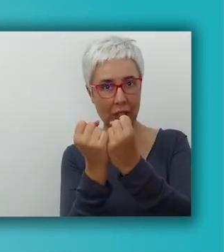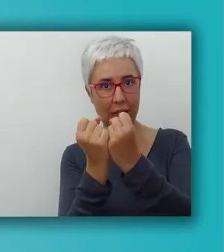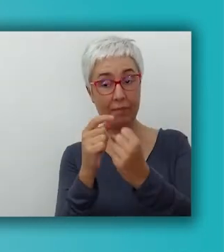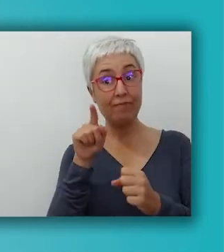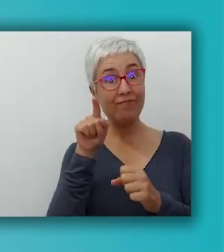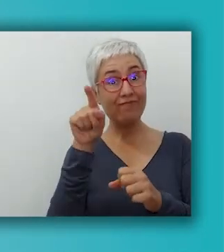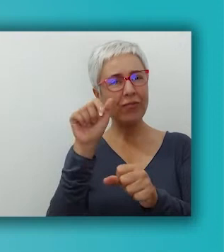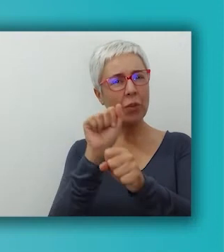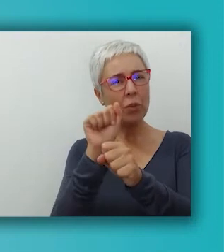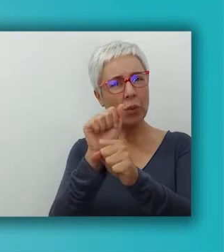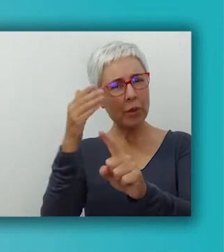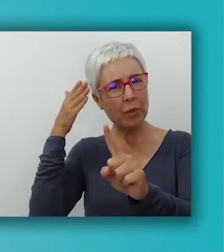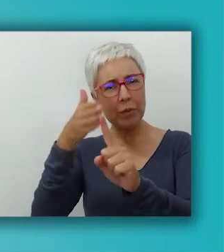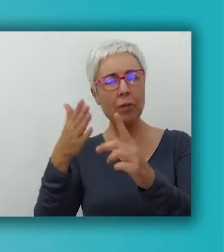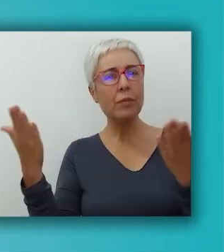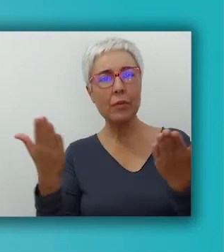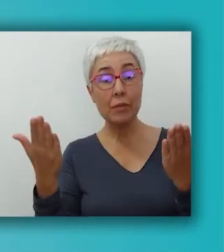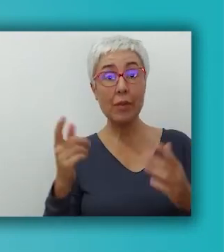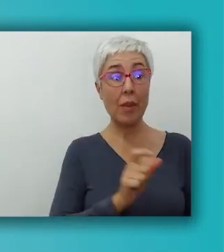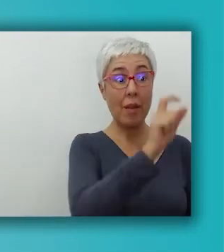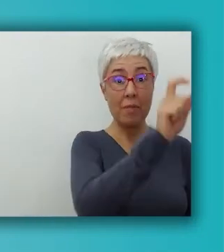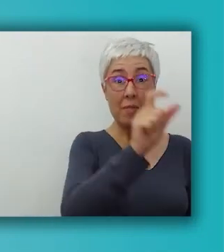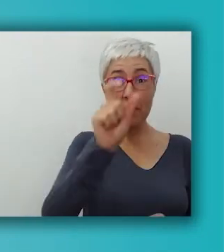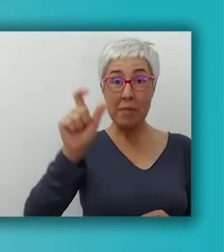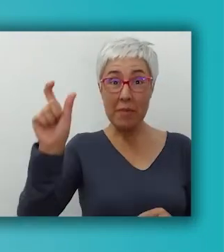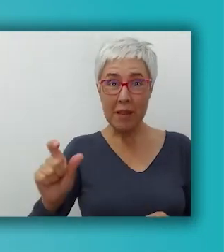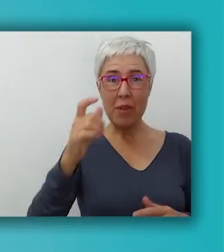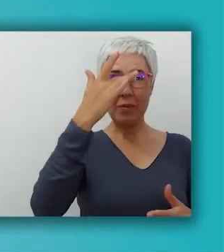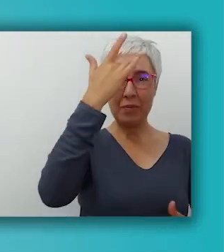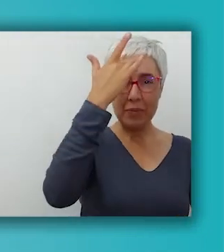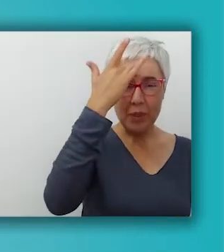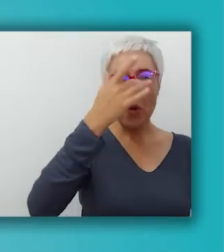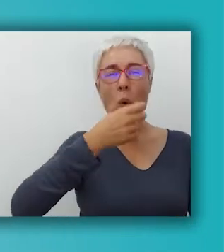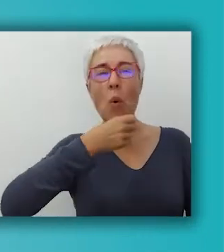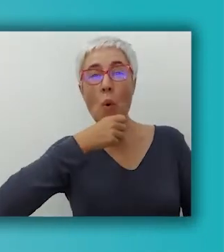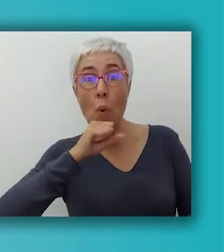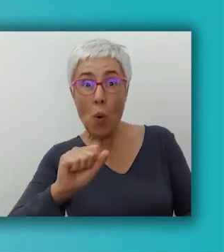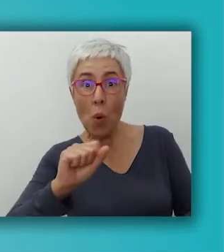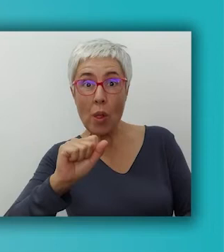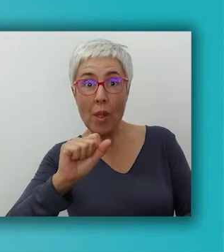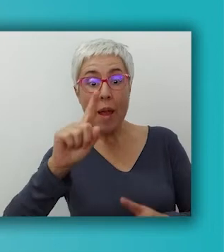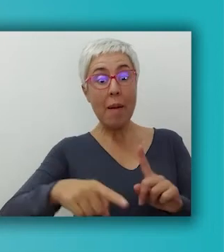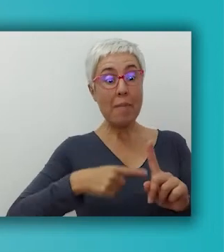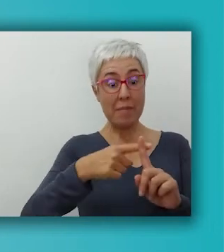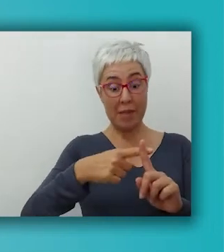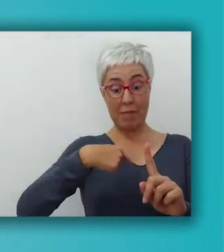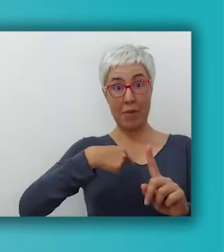CEO Oriol. Qué importante es cuidar a las personas mayores, que estas personas estén cuidadas a poder ser en su casa y con personas que también